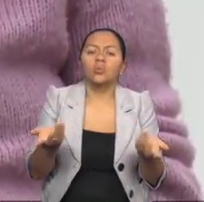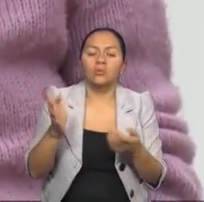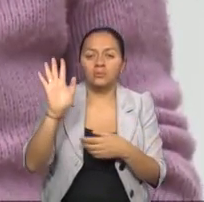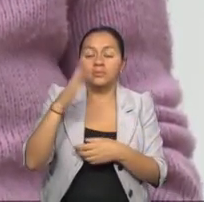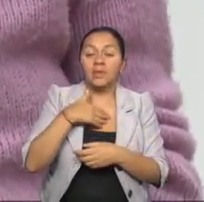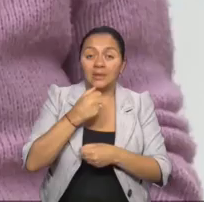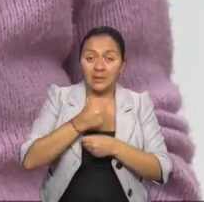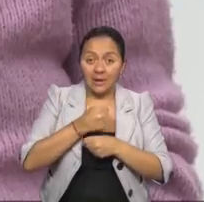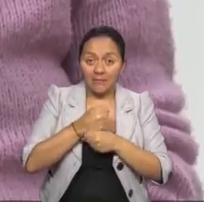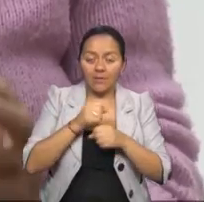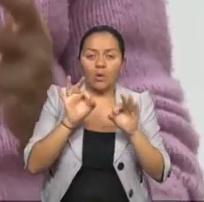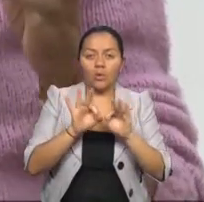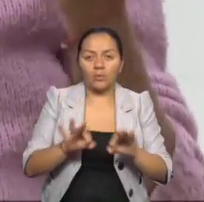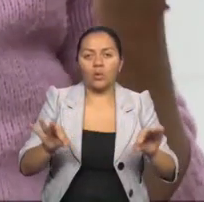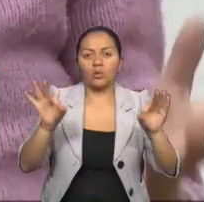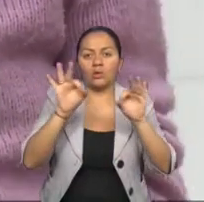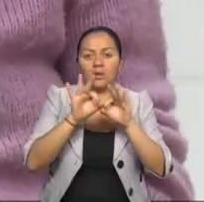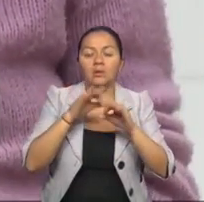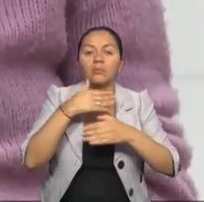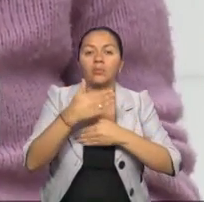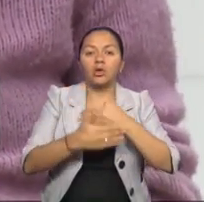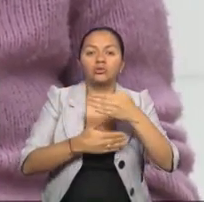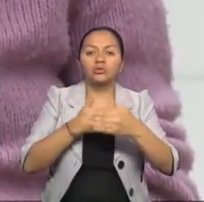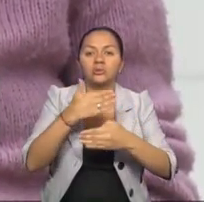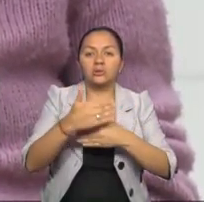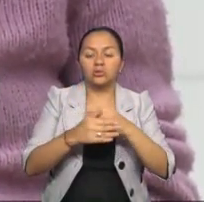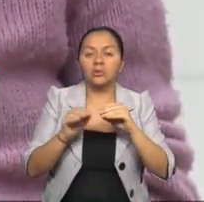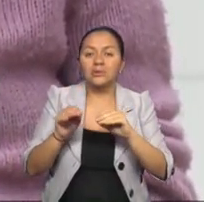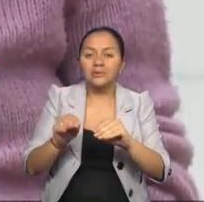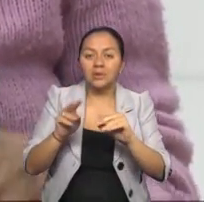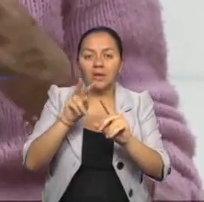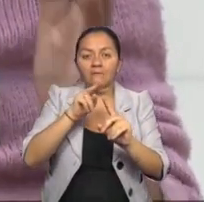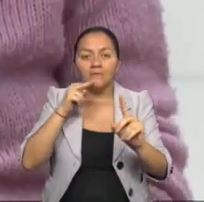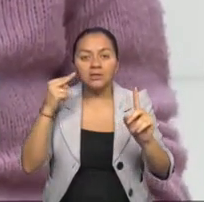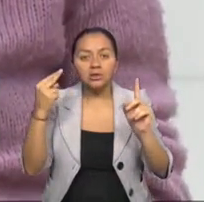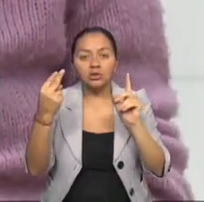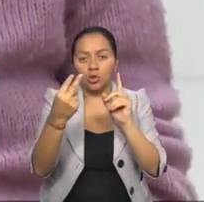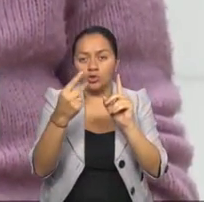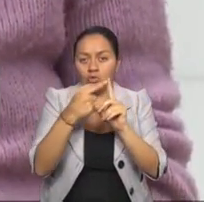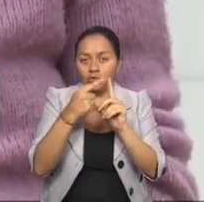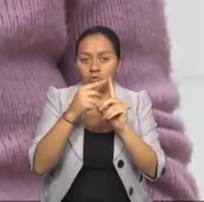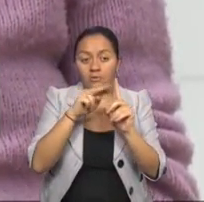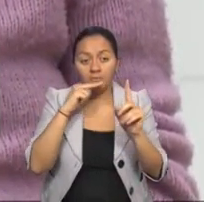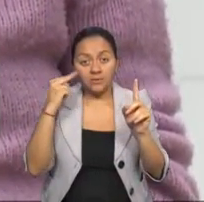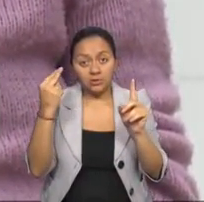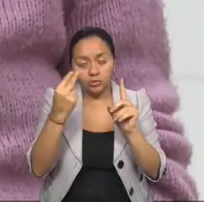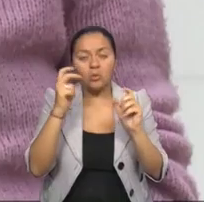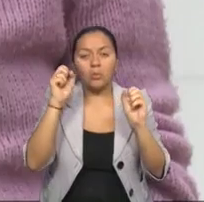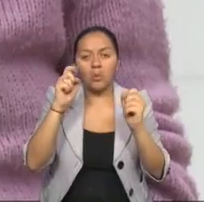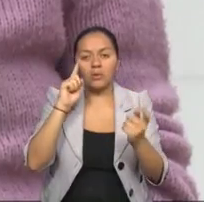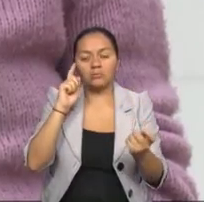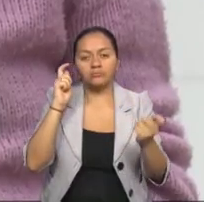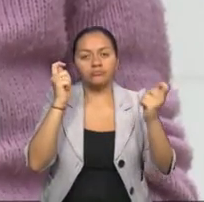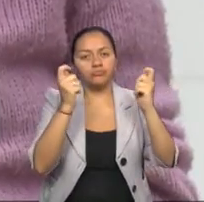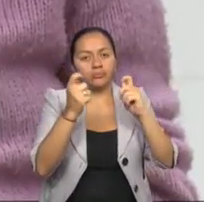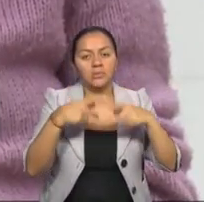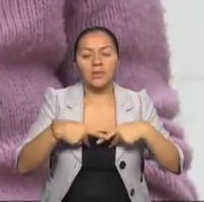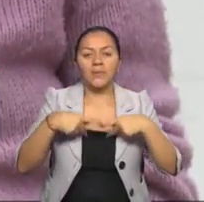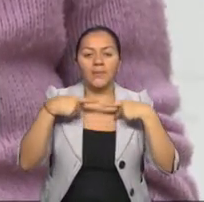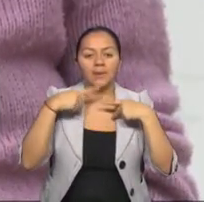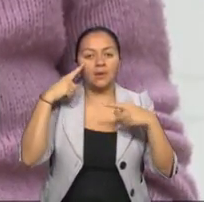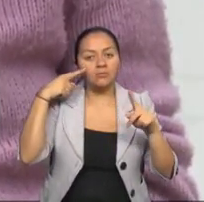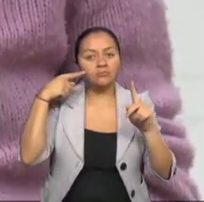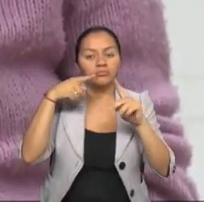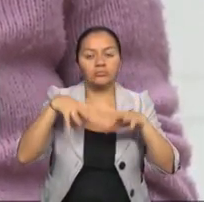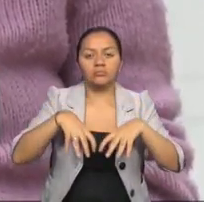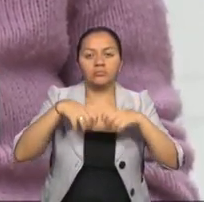de y una visión diferente cómo podemos ir cambiando lo que estamos enfrentando